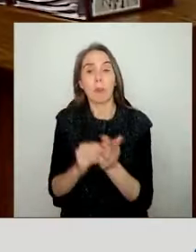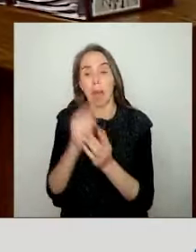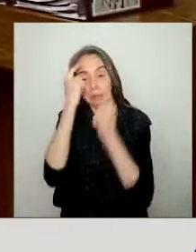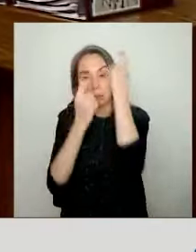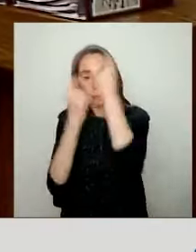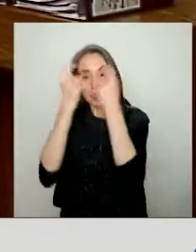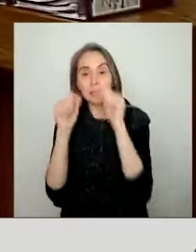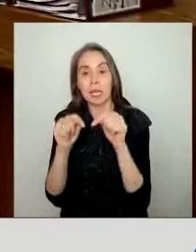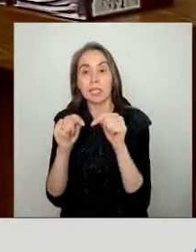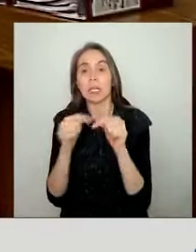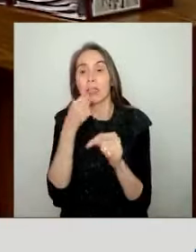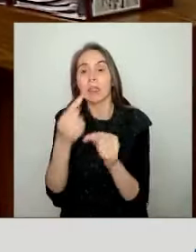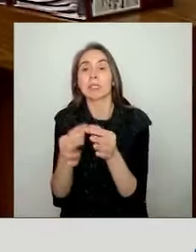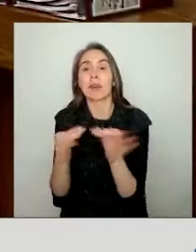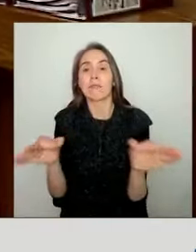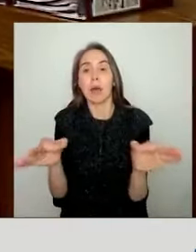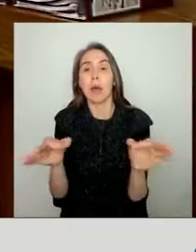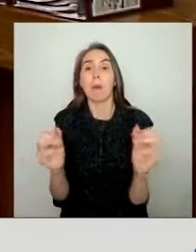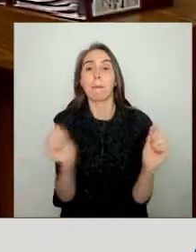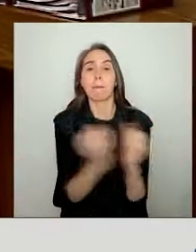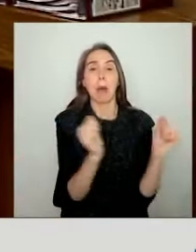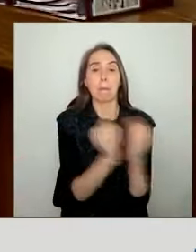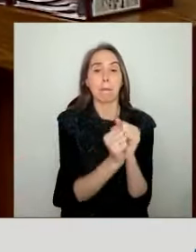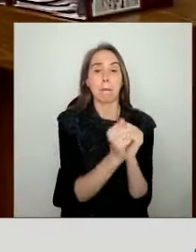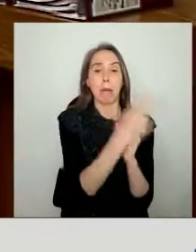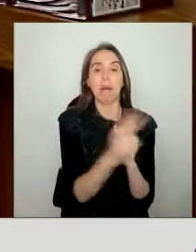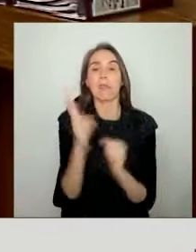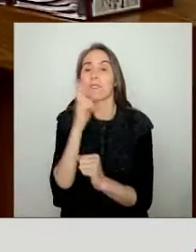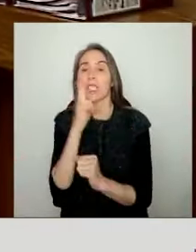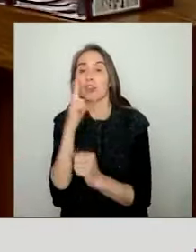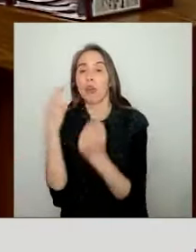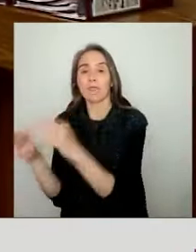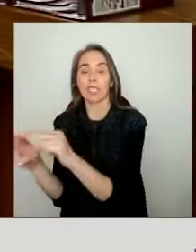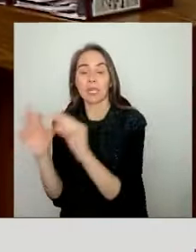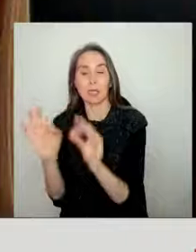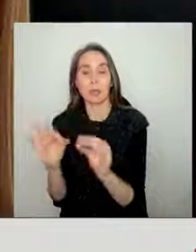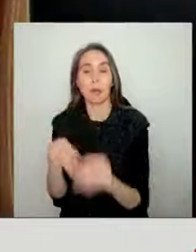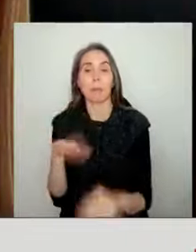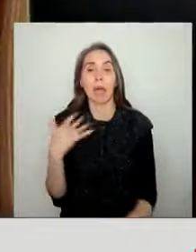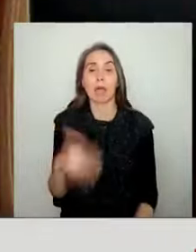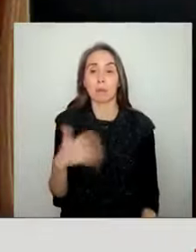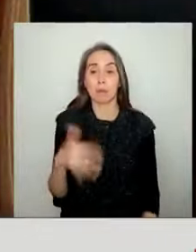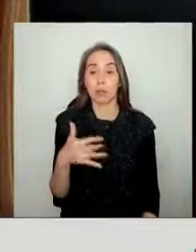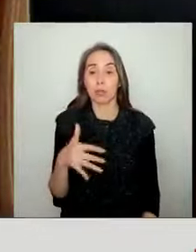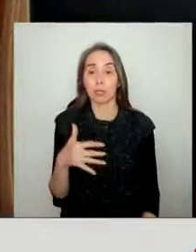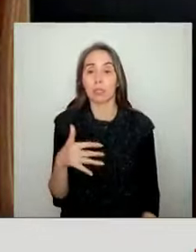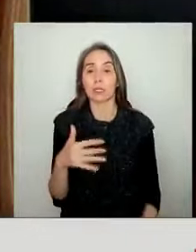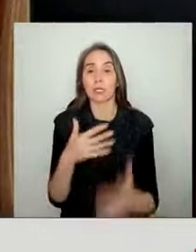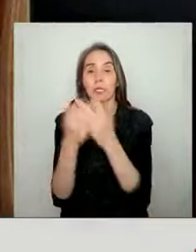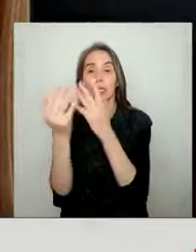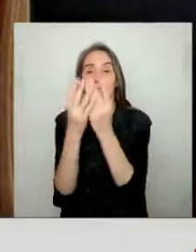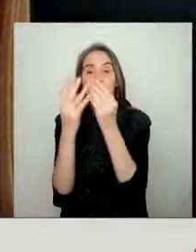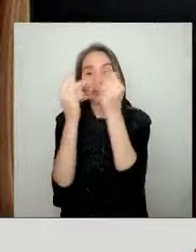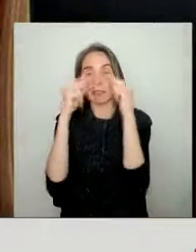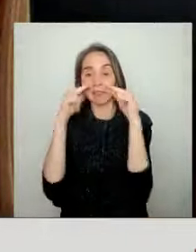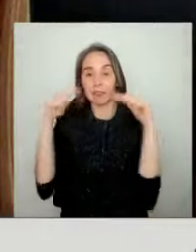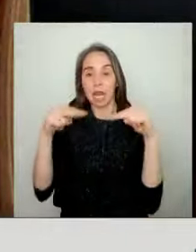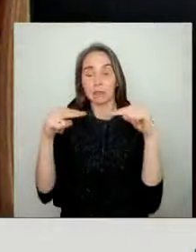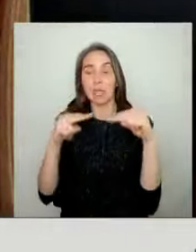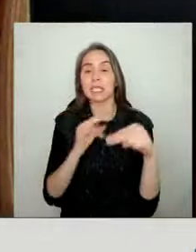reflán al pan pan y al vino vino porque aquí lo más importante es la transparencia y la información a los consumidores aquí el